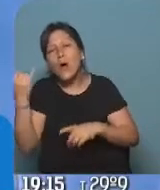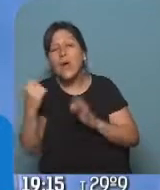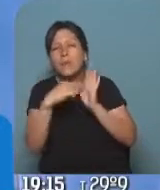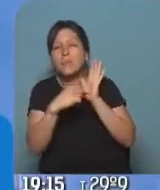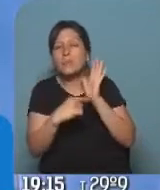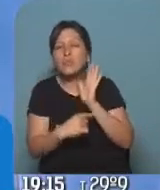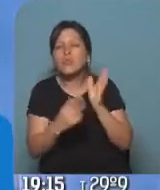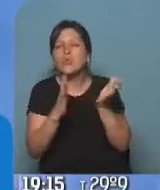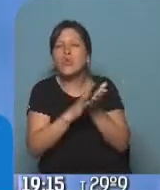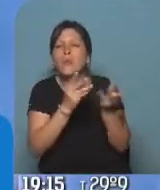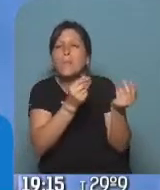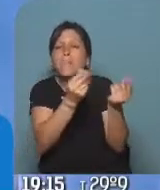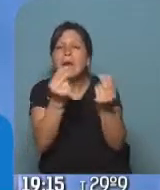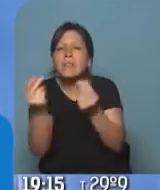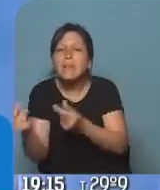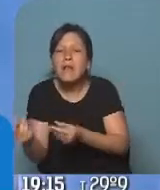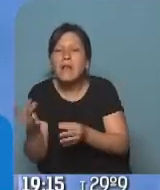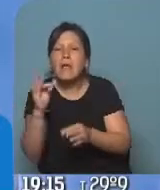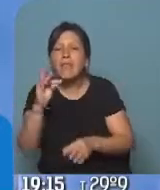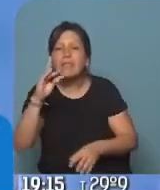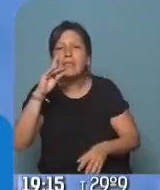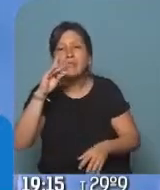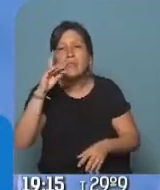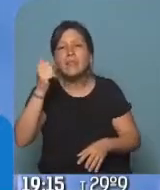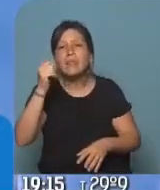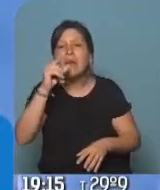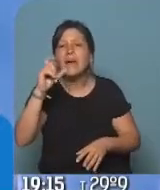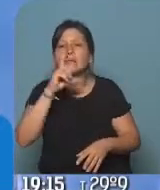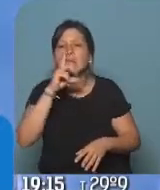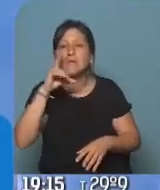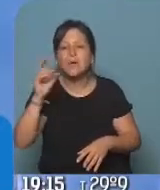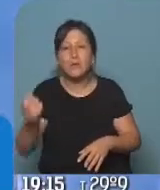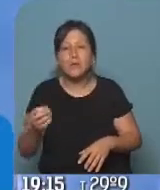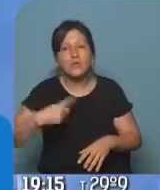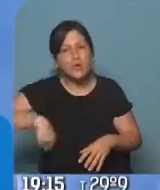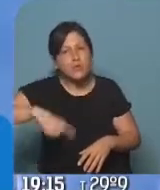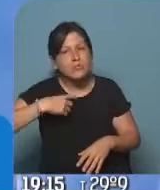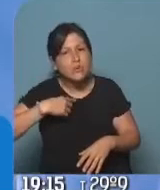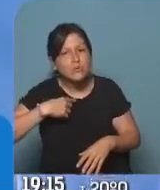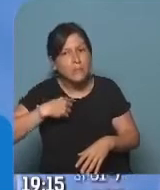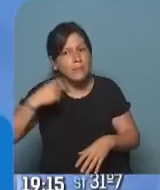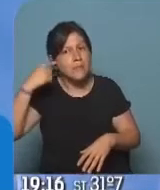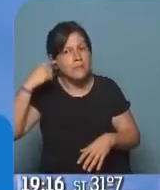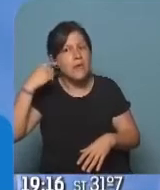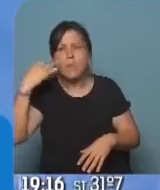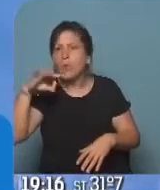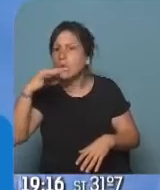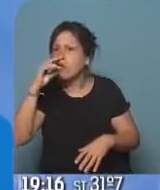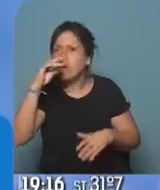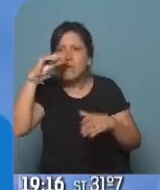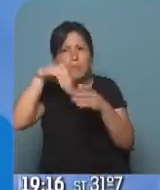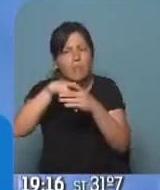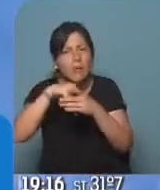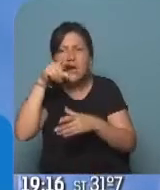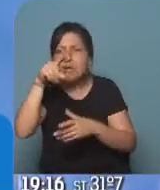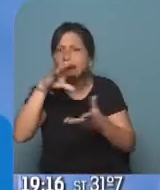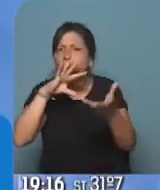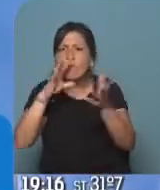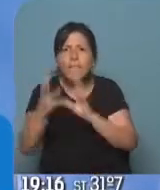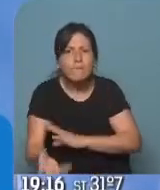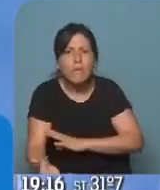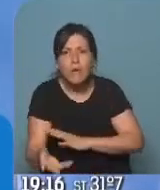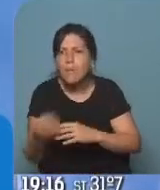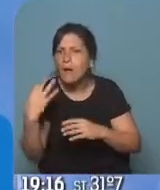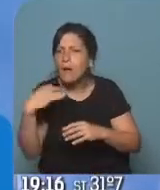didáctico. Entendemos que no solamente participa, sino que debería ser modelo a la hora de pagar salarios y paga cifras que no